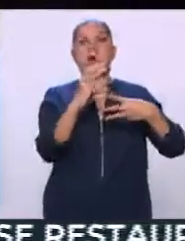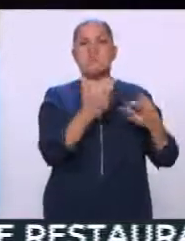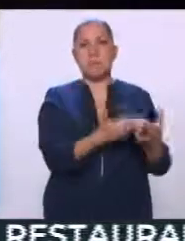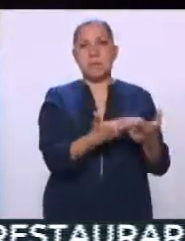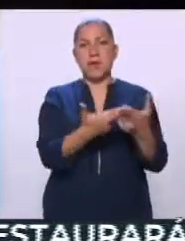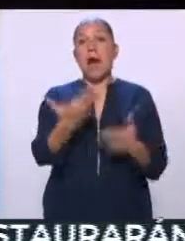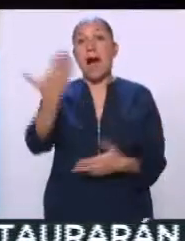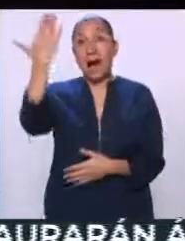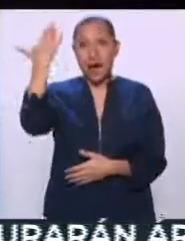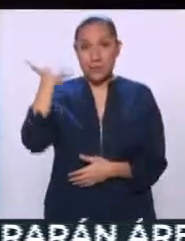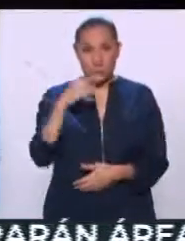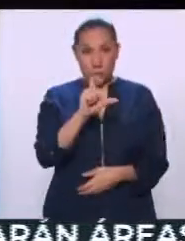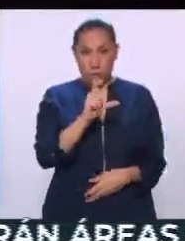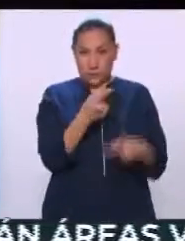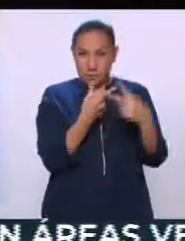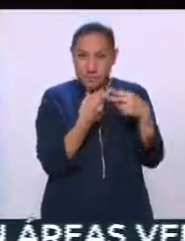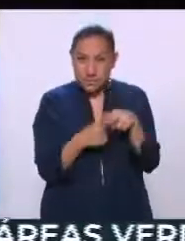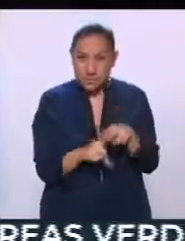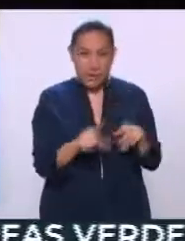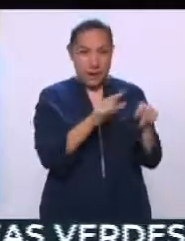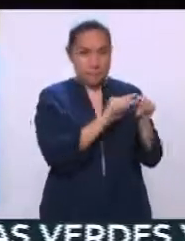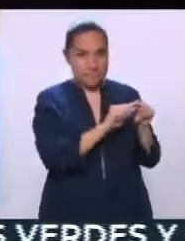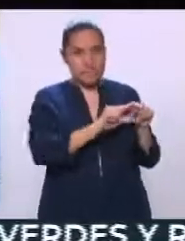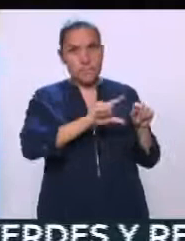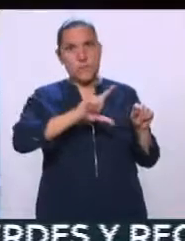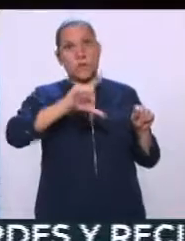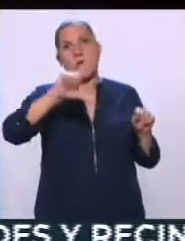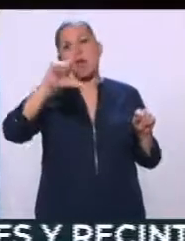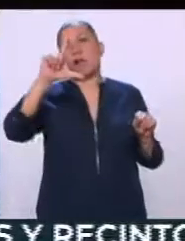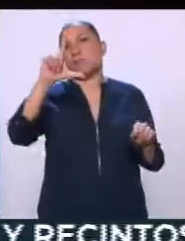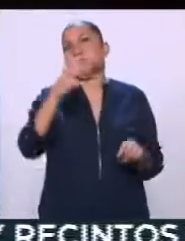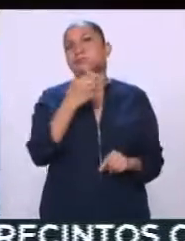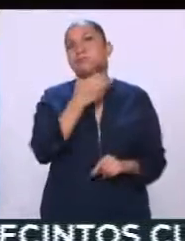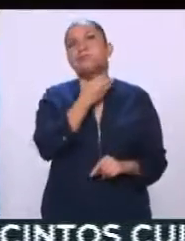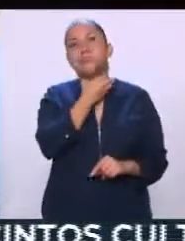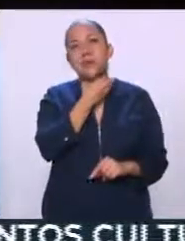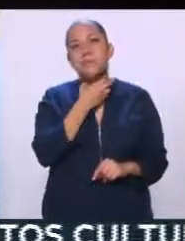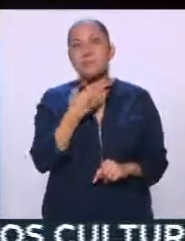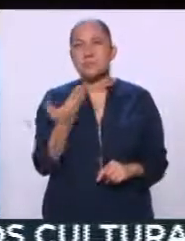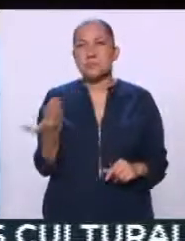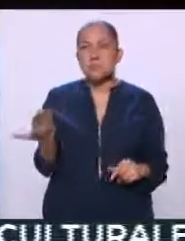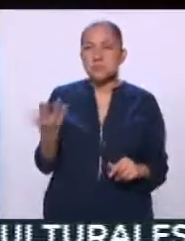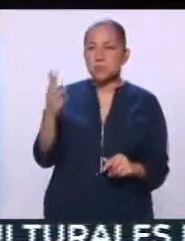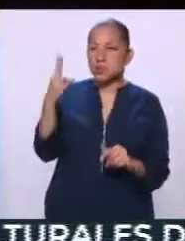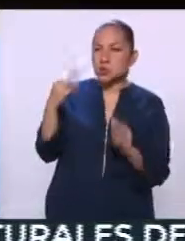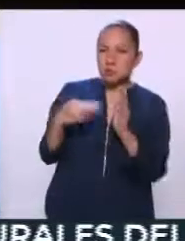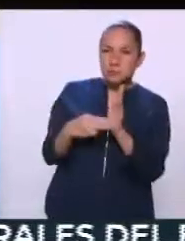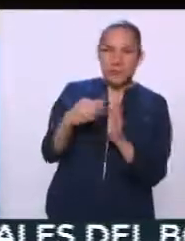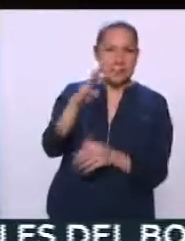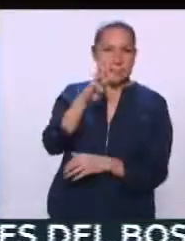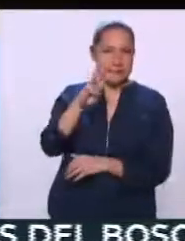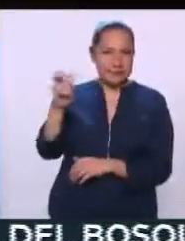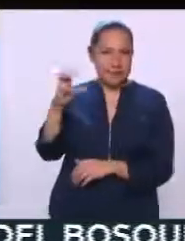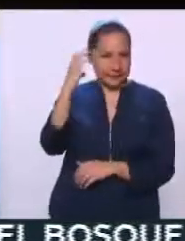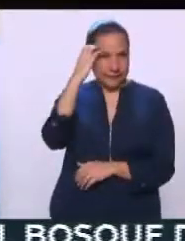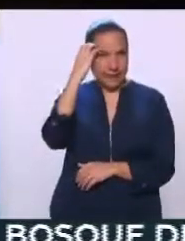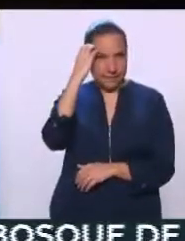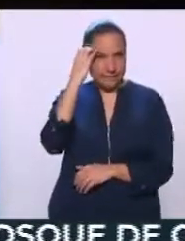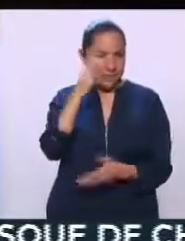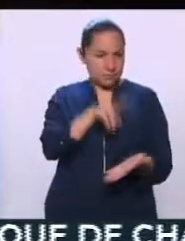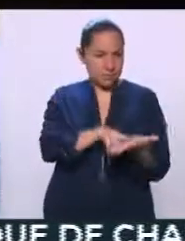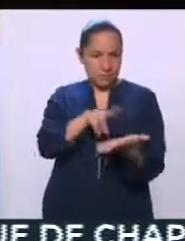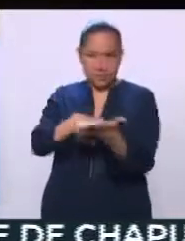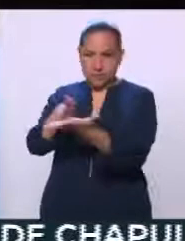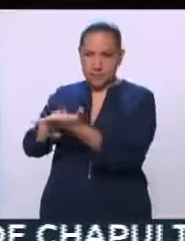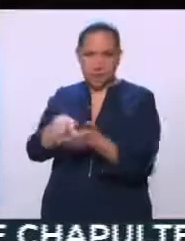la primera semana, ¿no? Estamos hablando de 2,300 camas generales que tiene libres después de ese